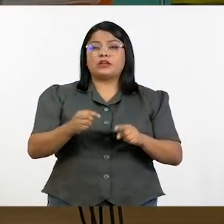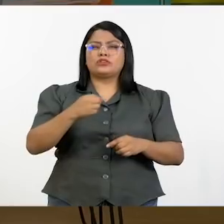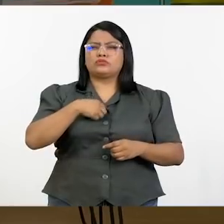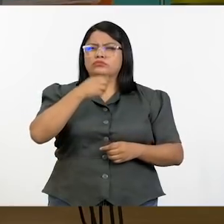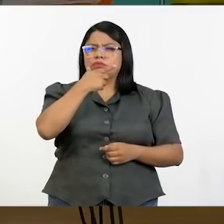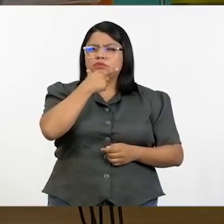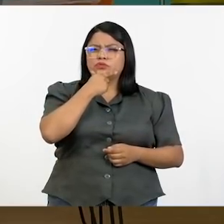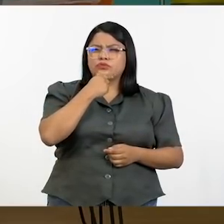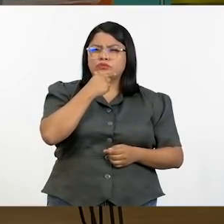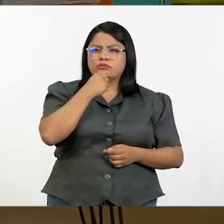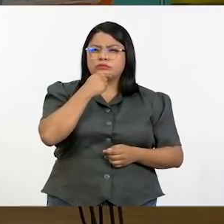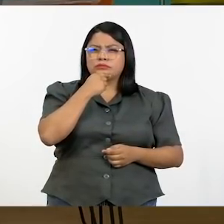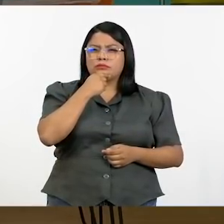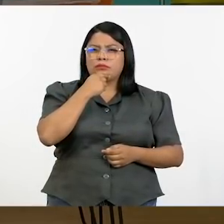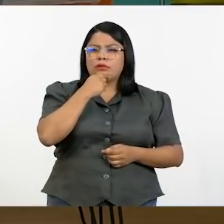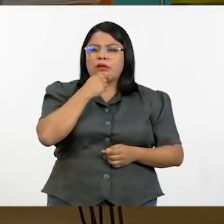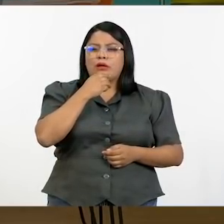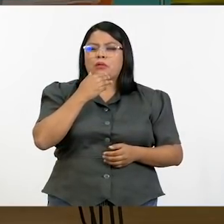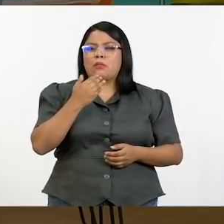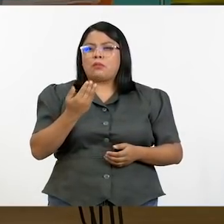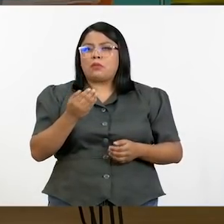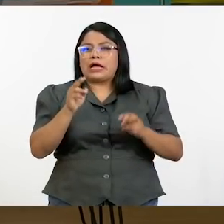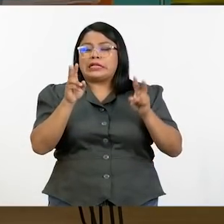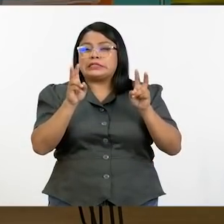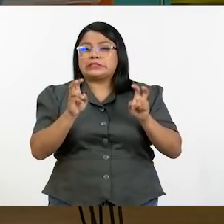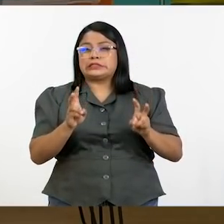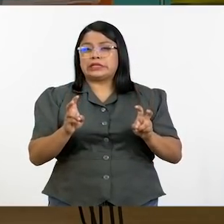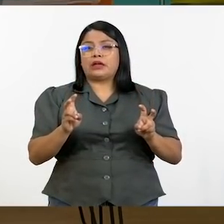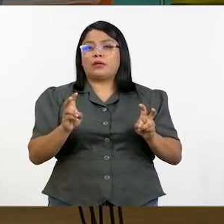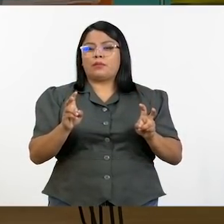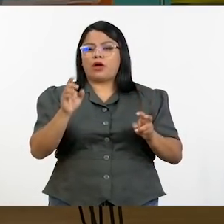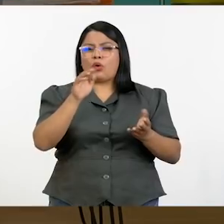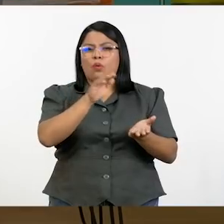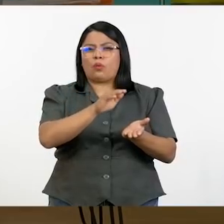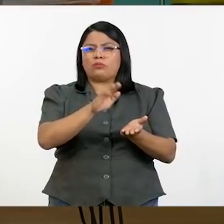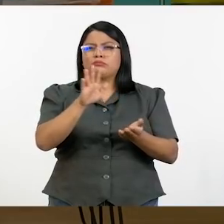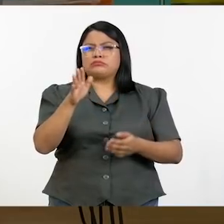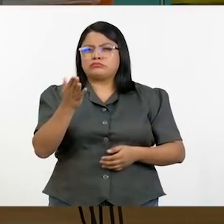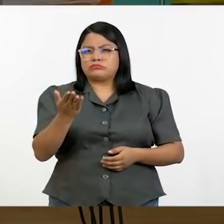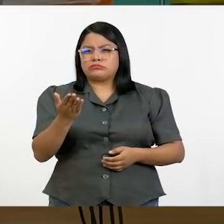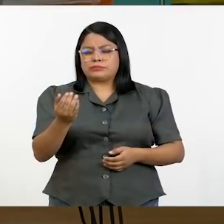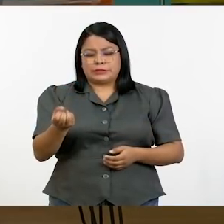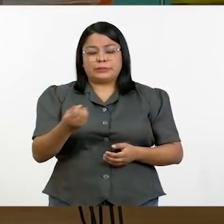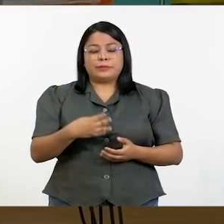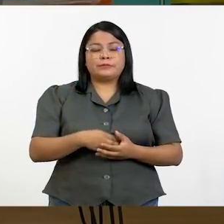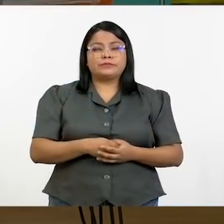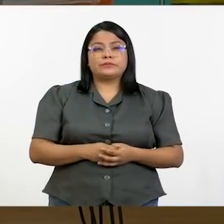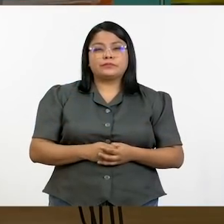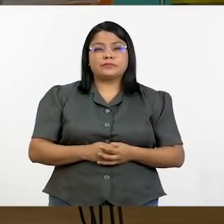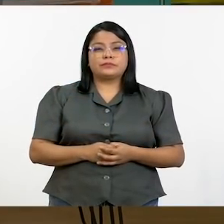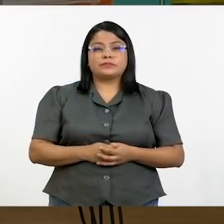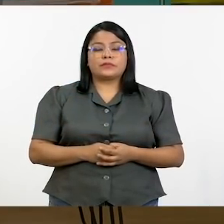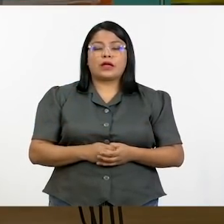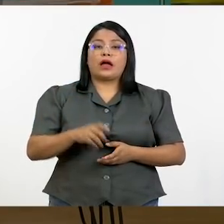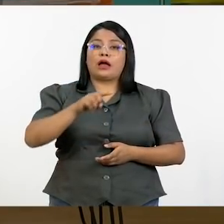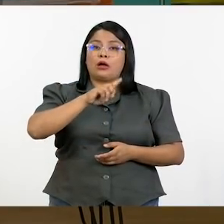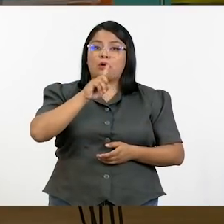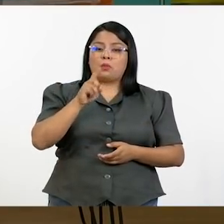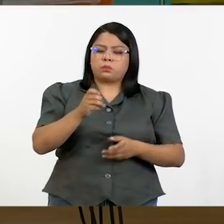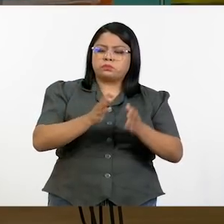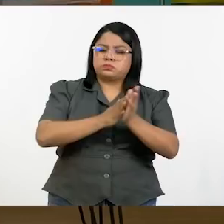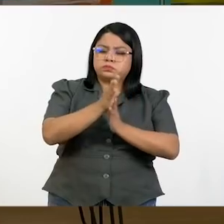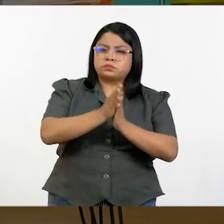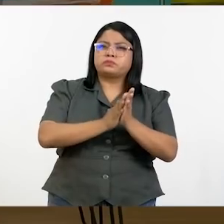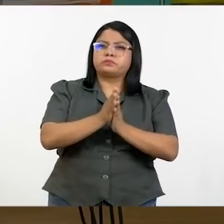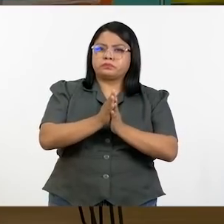embargo, tengo una duda. ¿Qué hay con respecto al contenido de las unidades? ¿Qué puede decirnos al respecto de esto? Esa